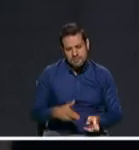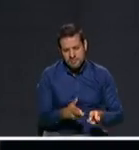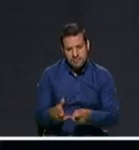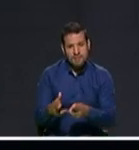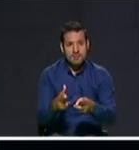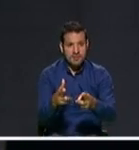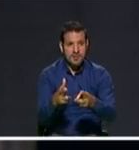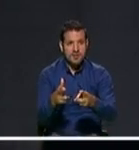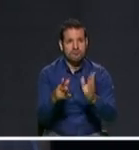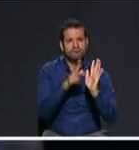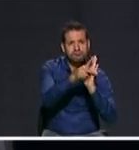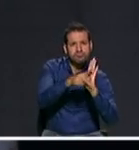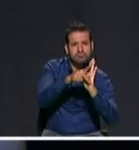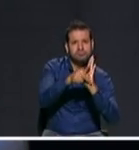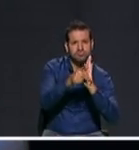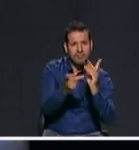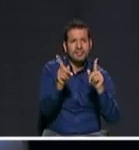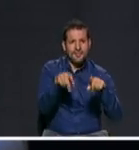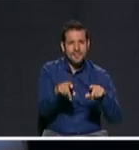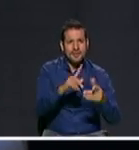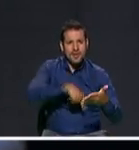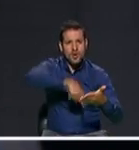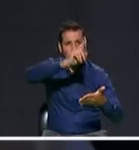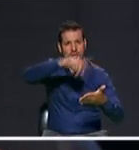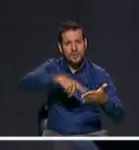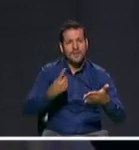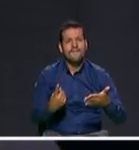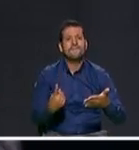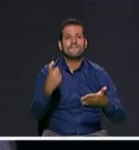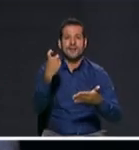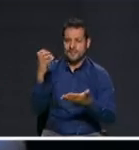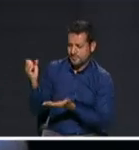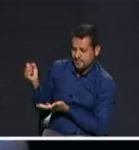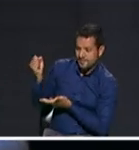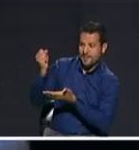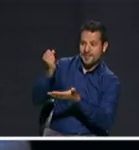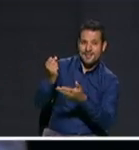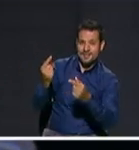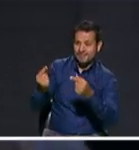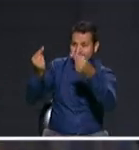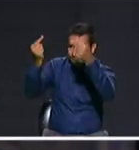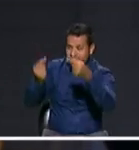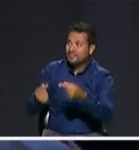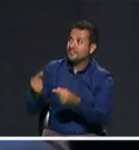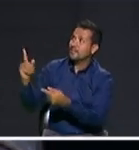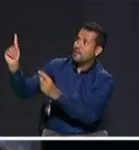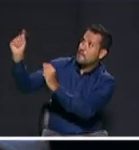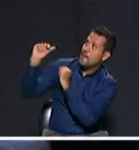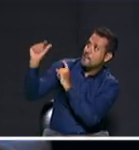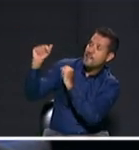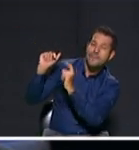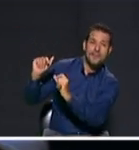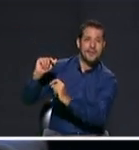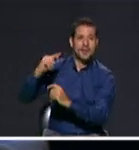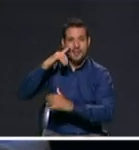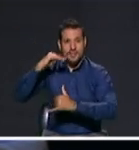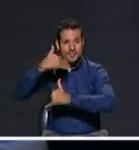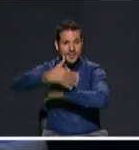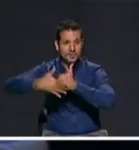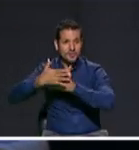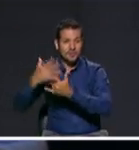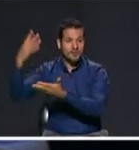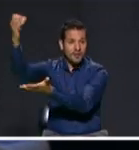también ya está para contratación y que hace falta el cierre financiero y que también requiere recursos del gobierno nacional pero desde las inversiones de la administración